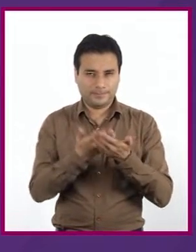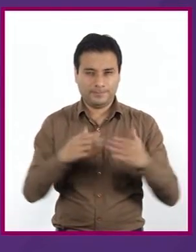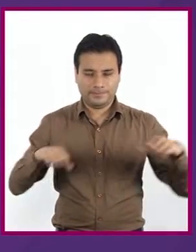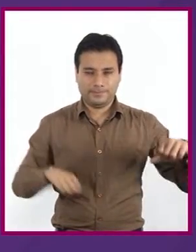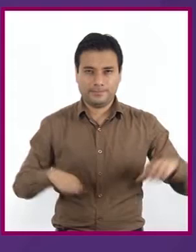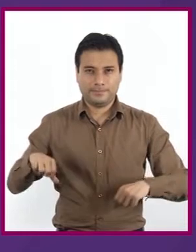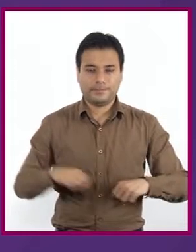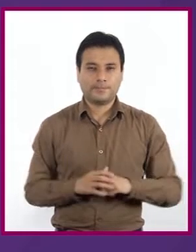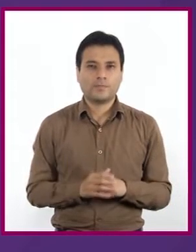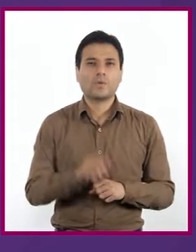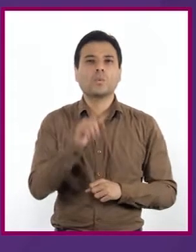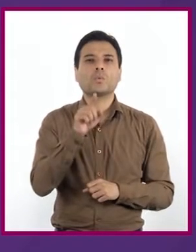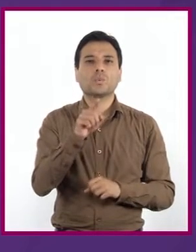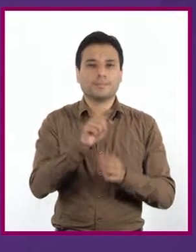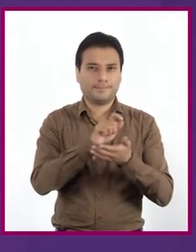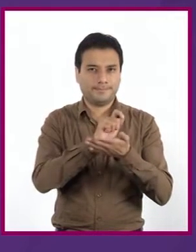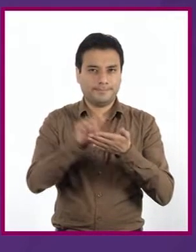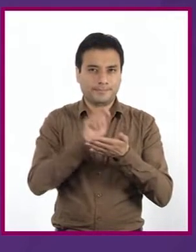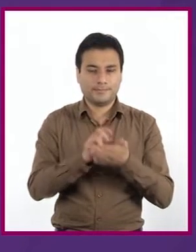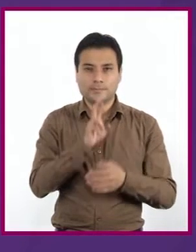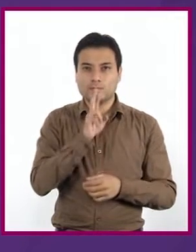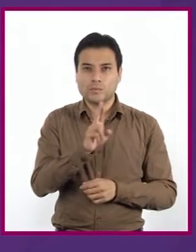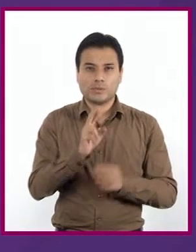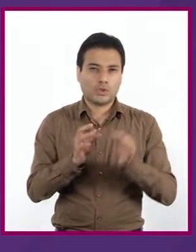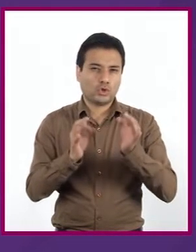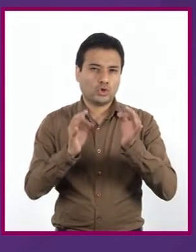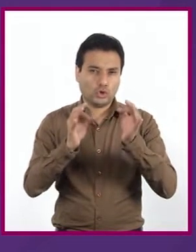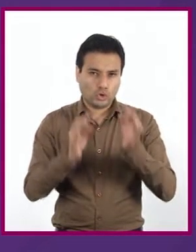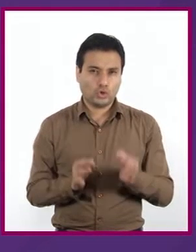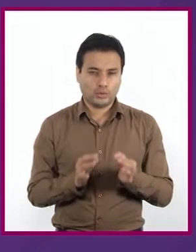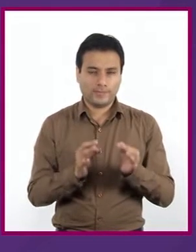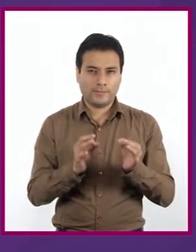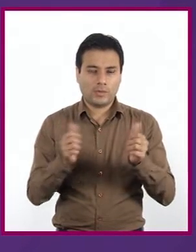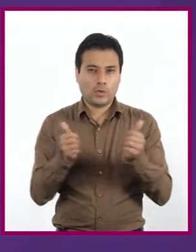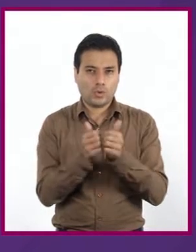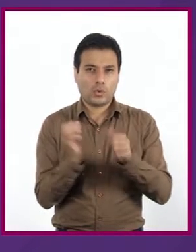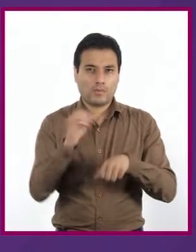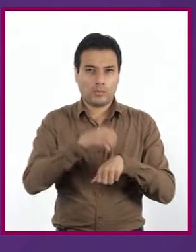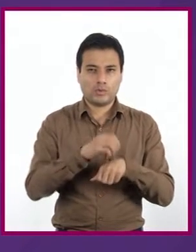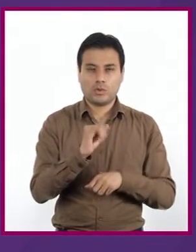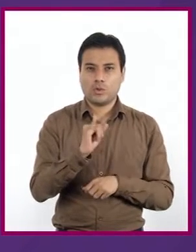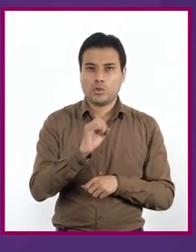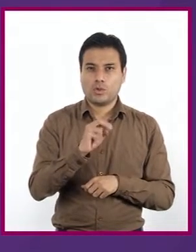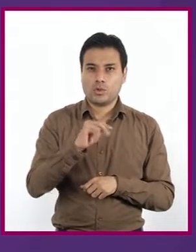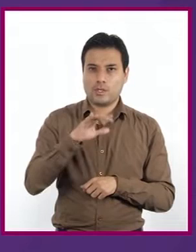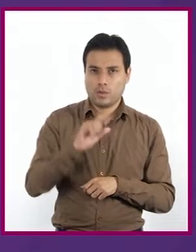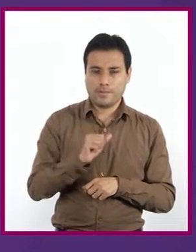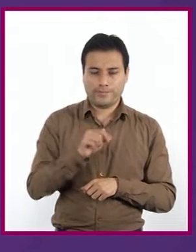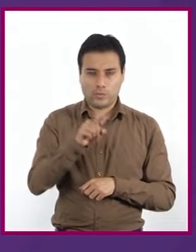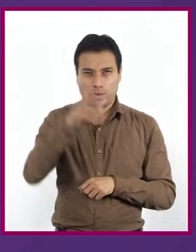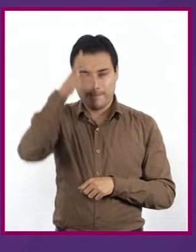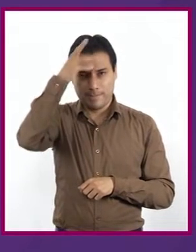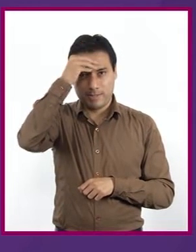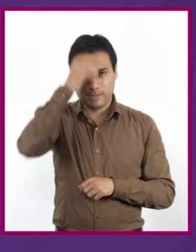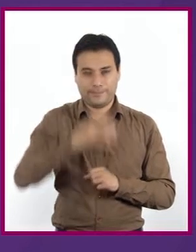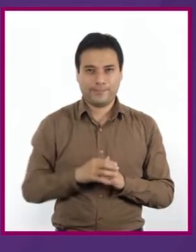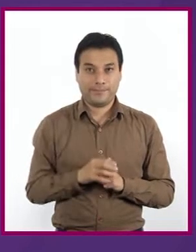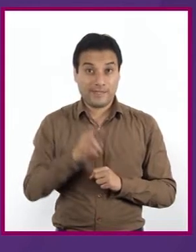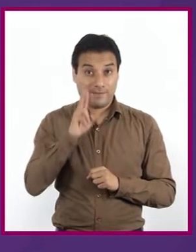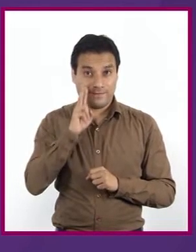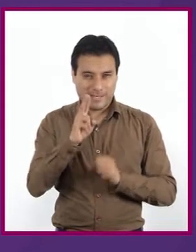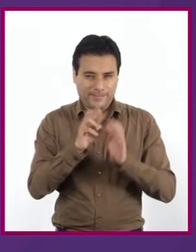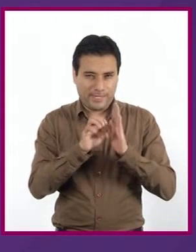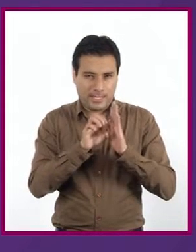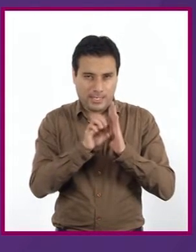actividad. Completen la tabla relacionada con la formación de compuestos iónicos para aplicar lo aprendido. Observa el